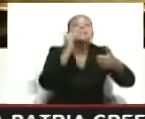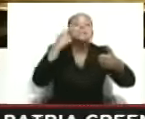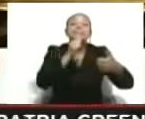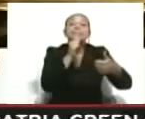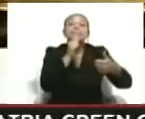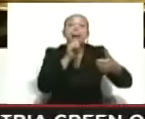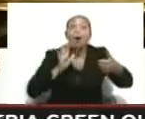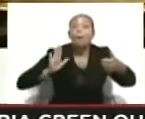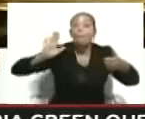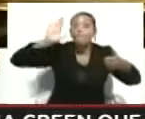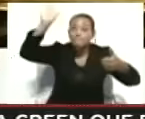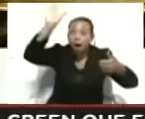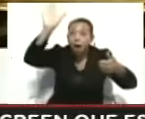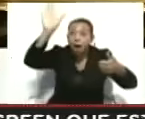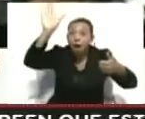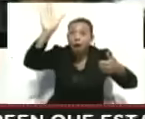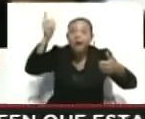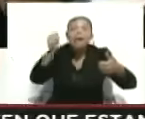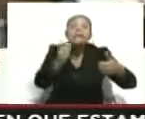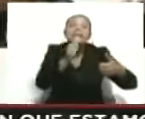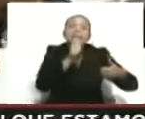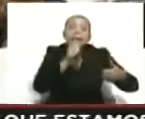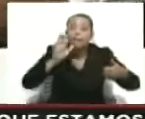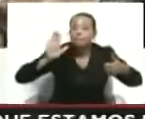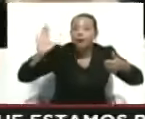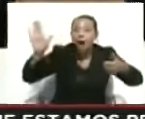favor manifestarlo con la señal de costumbre.